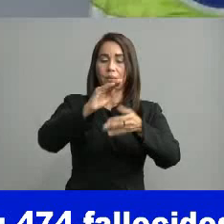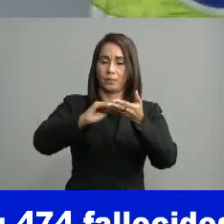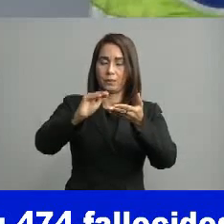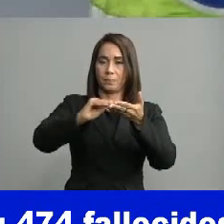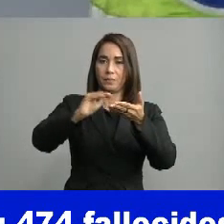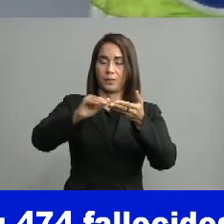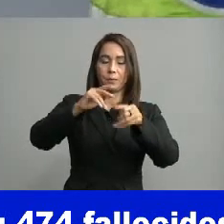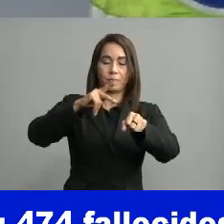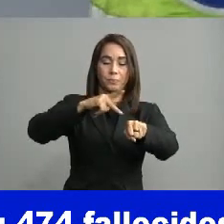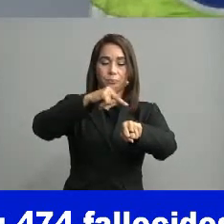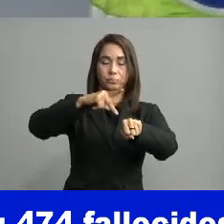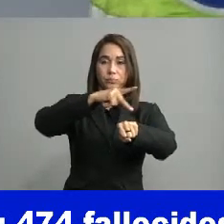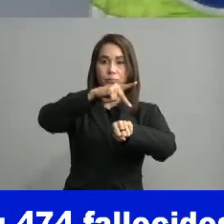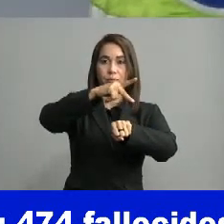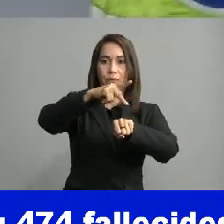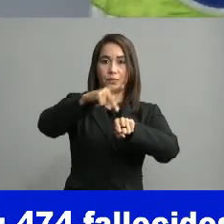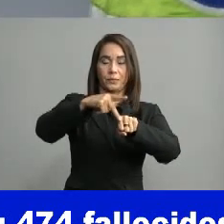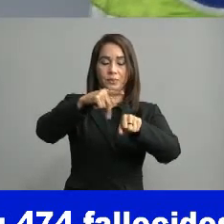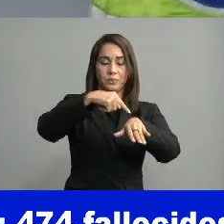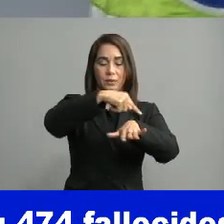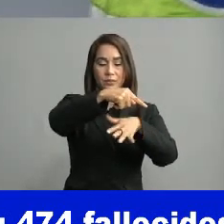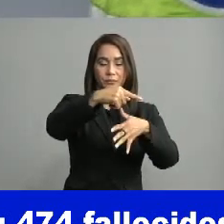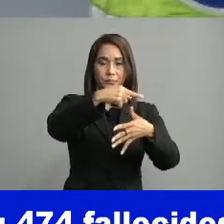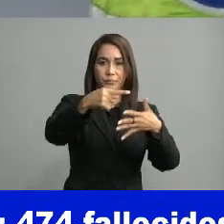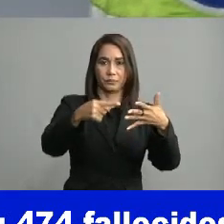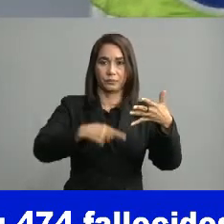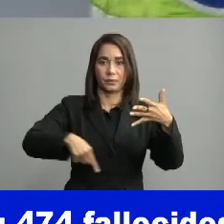por provincia es la siguiente.